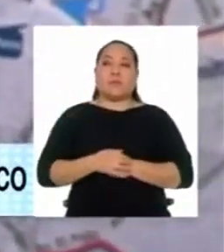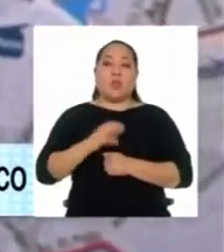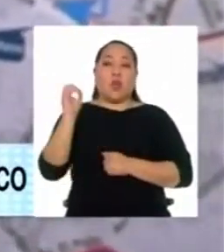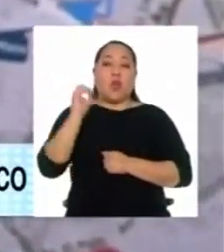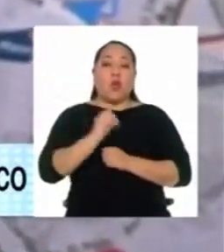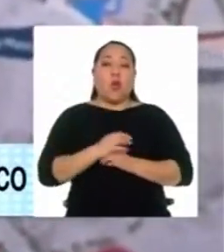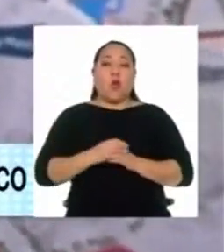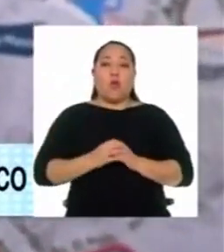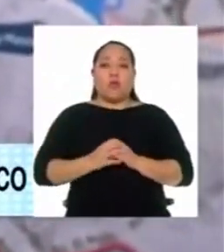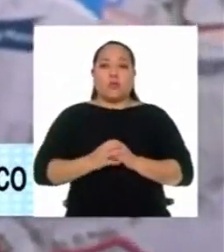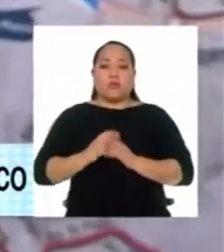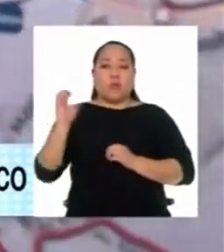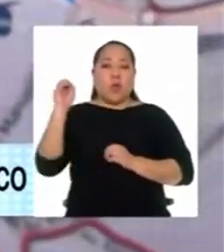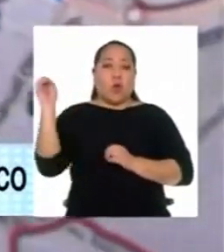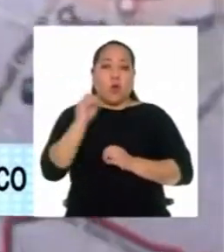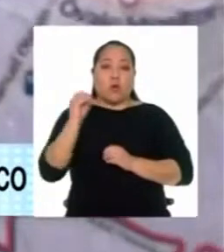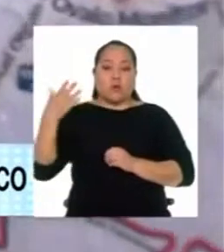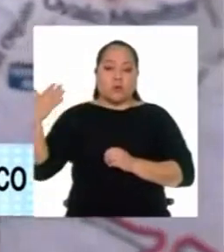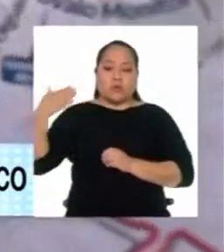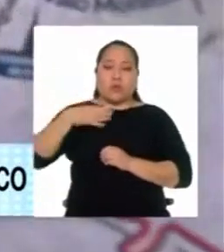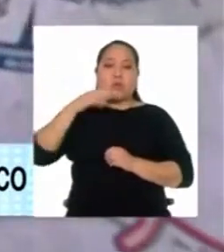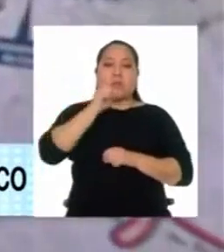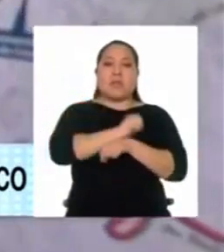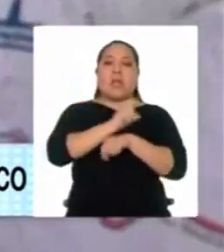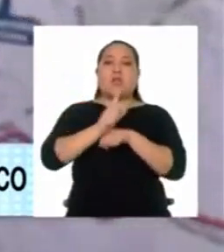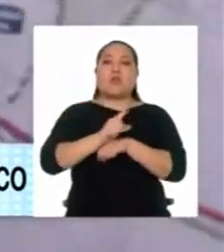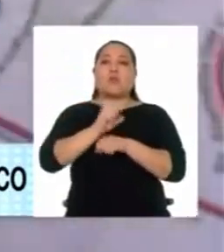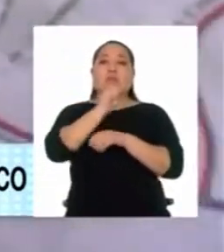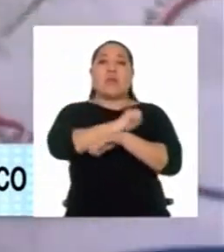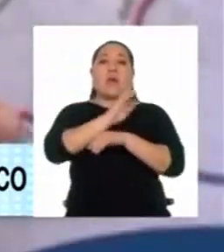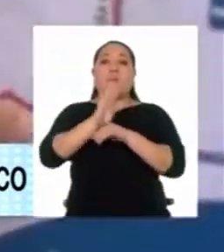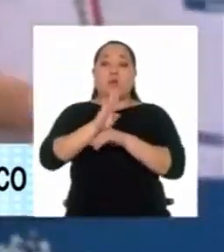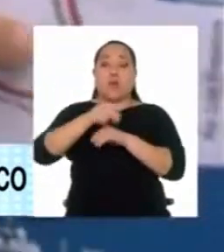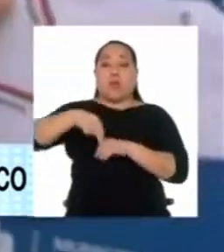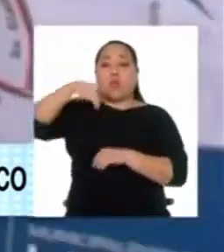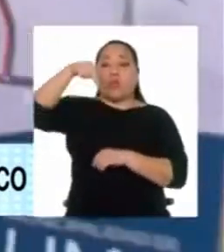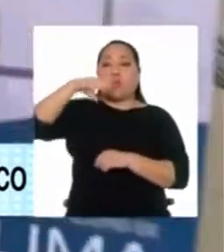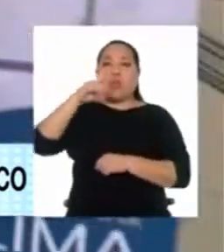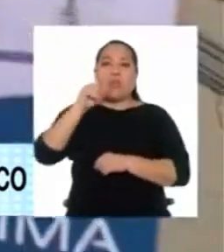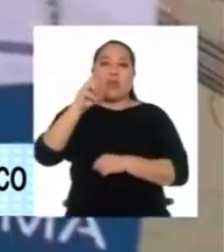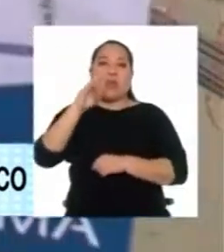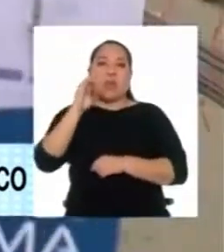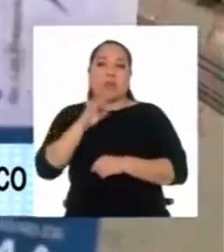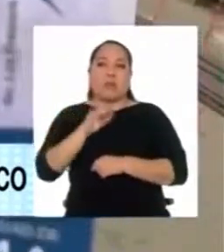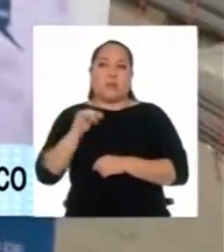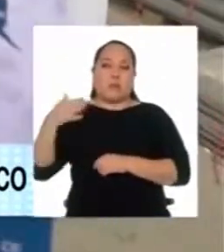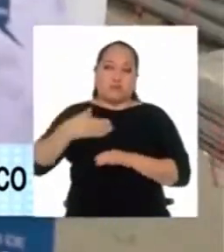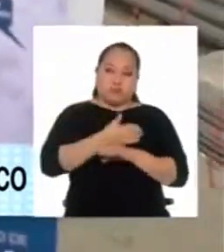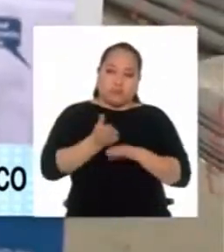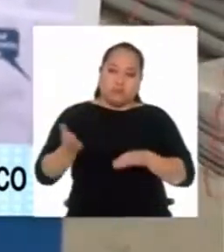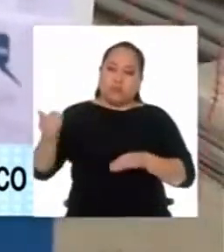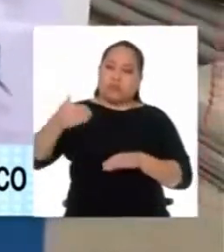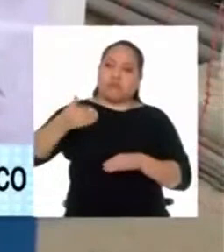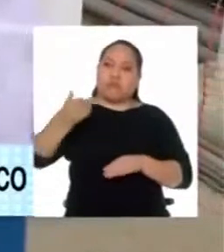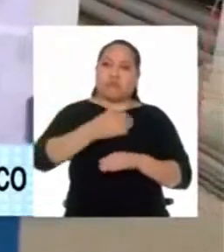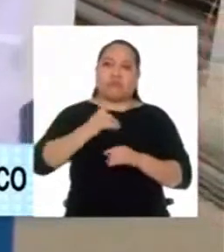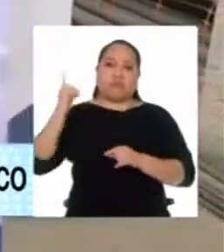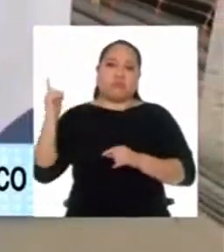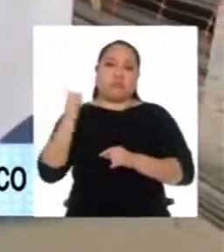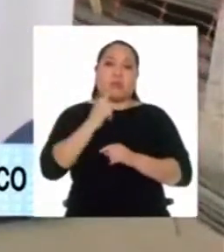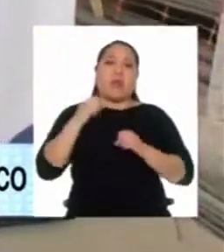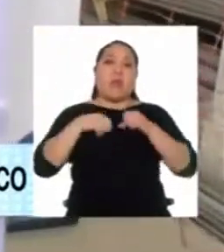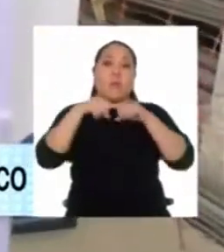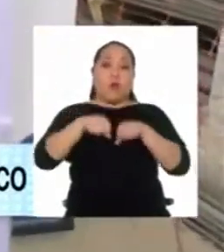desde el oeste pueden usar las rutas de San Luis, San Borja Norte, el Derby, continuar por Alameda Corregidor. Todos los que vienen desde